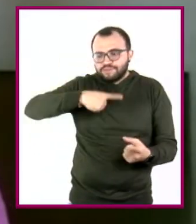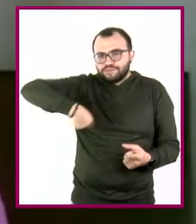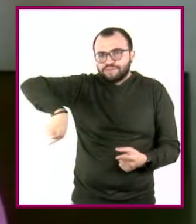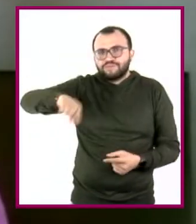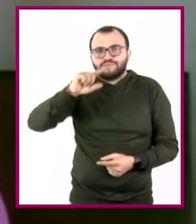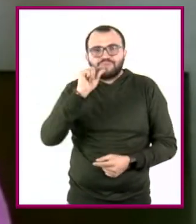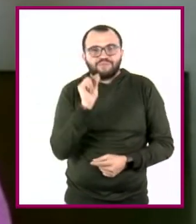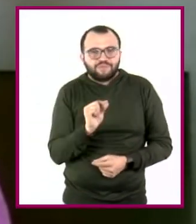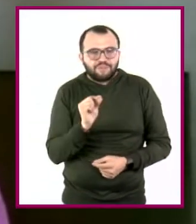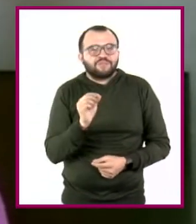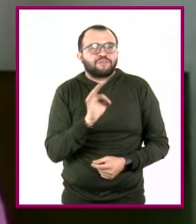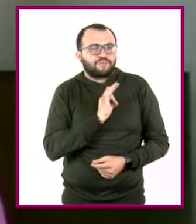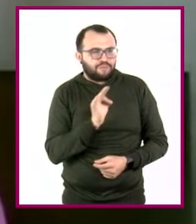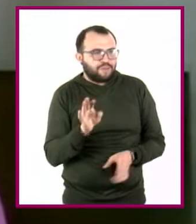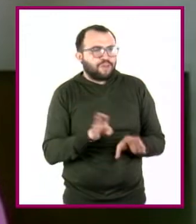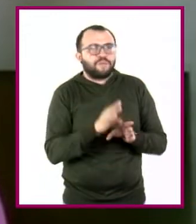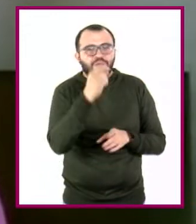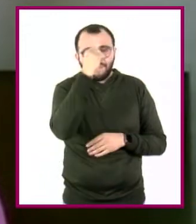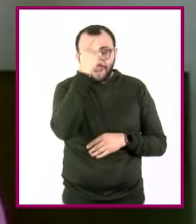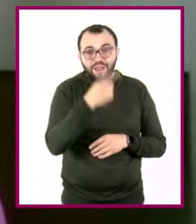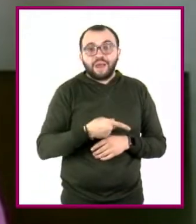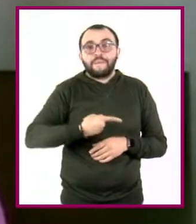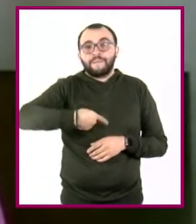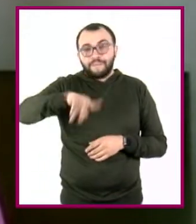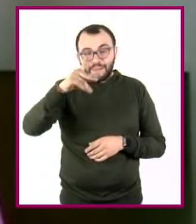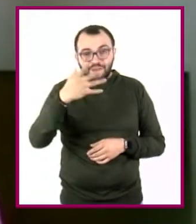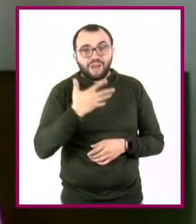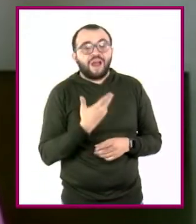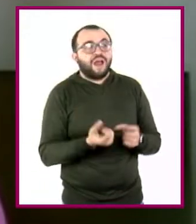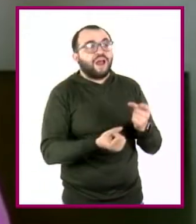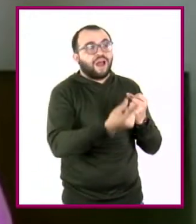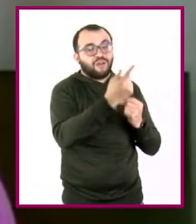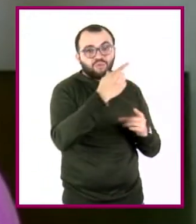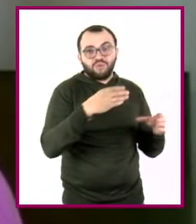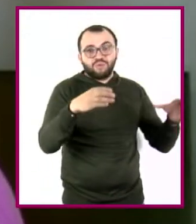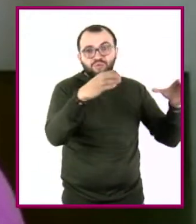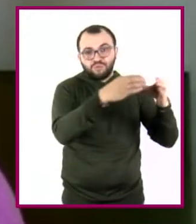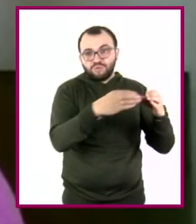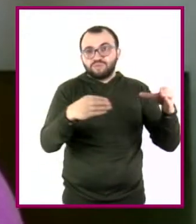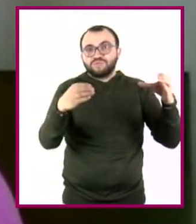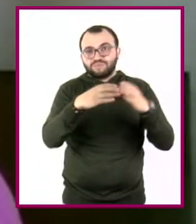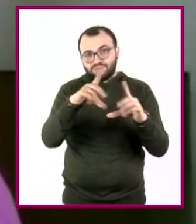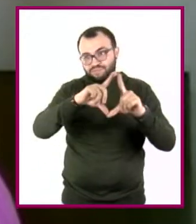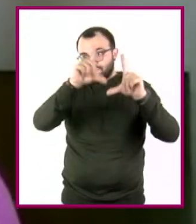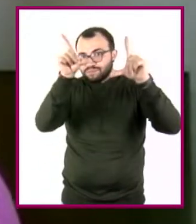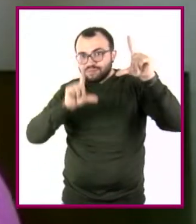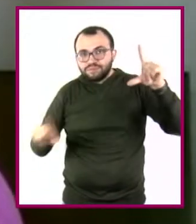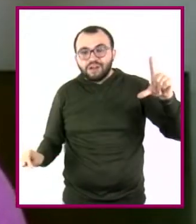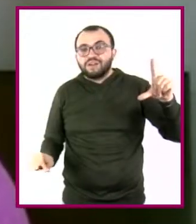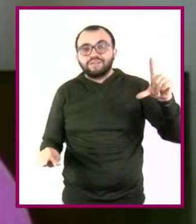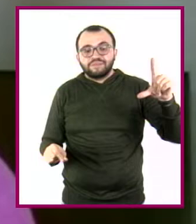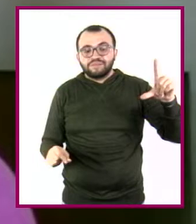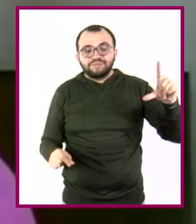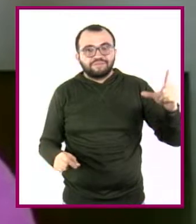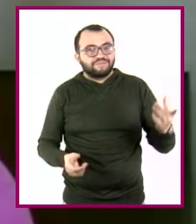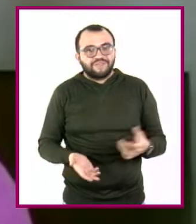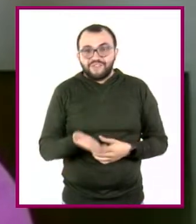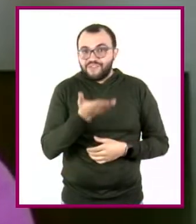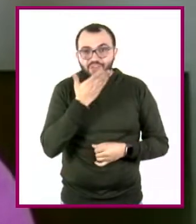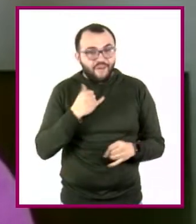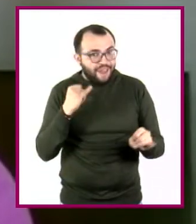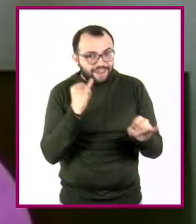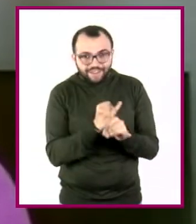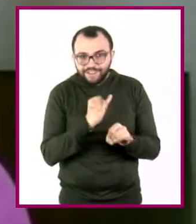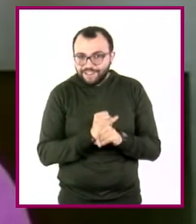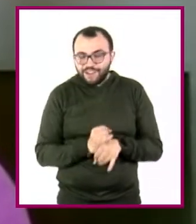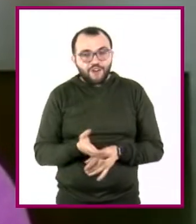muy cotidianas, pero hay estratos sociales y hay partes de la República Mexicana donde no hay